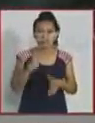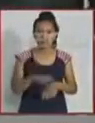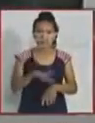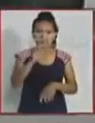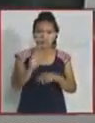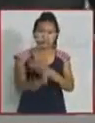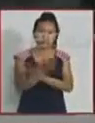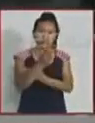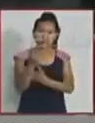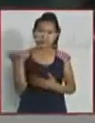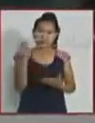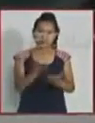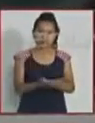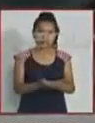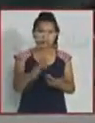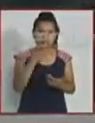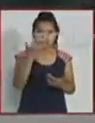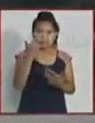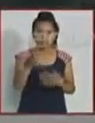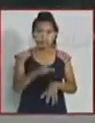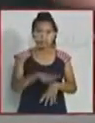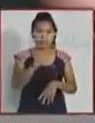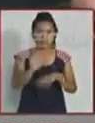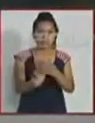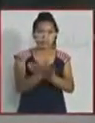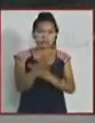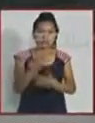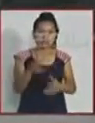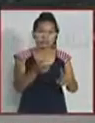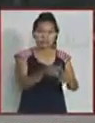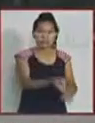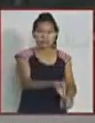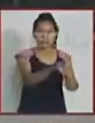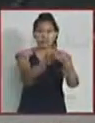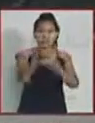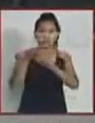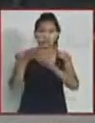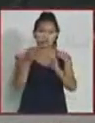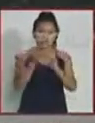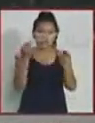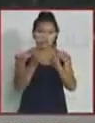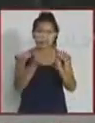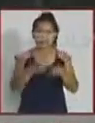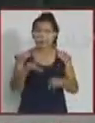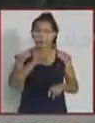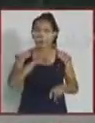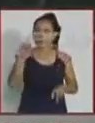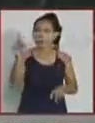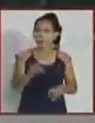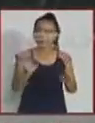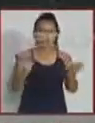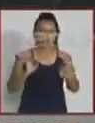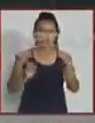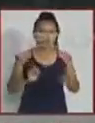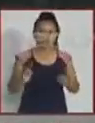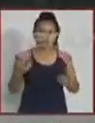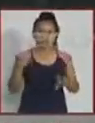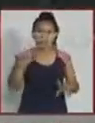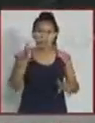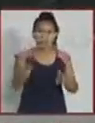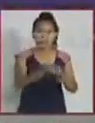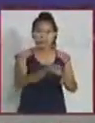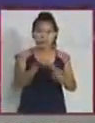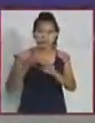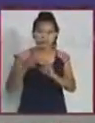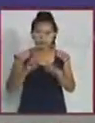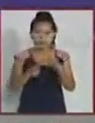el momento que remolcaron el micro no había un efectivo policial, la grúa no tenía placa